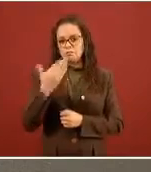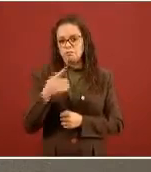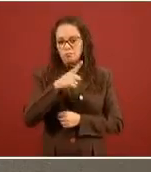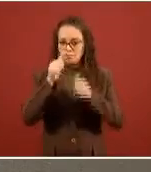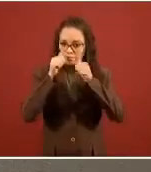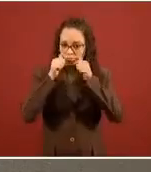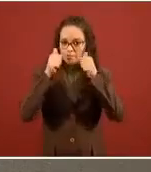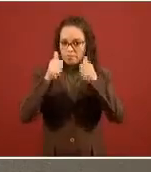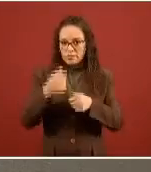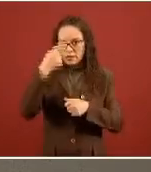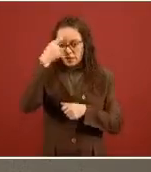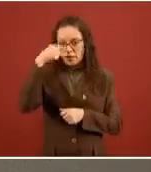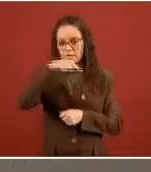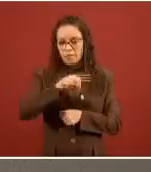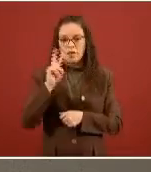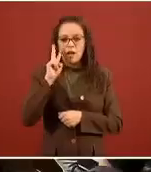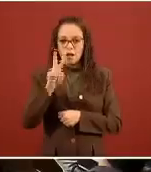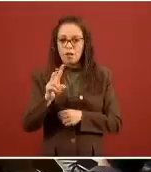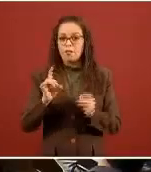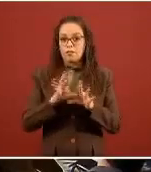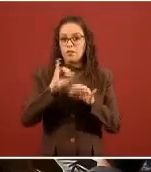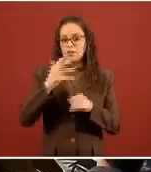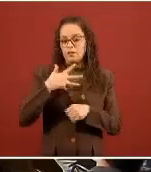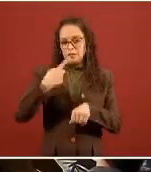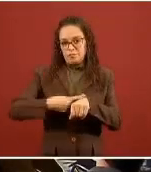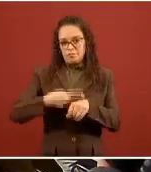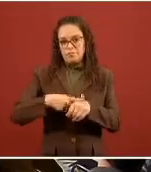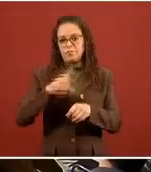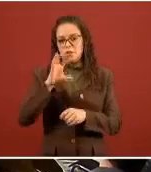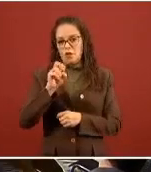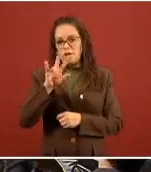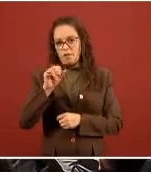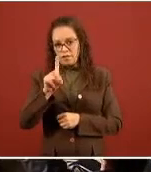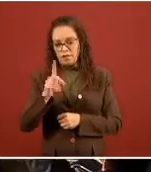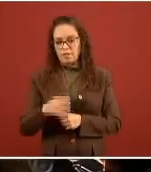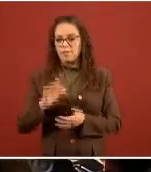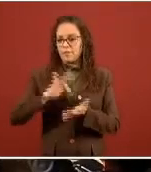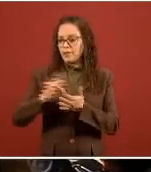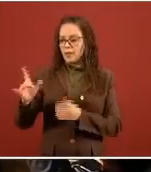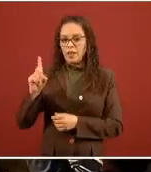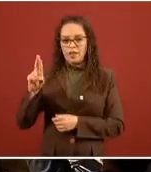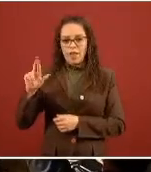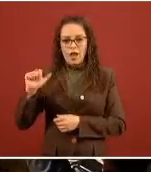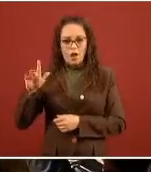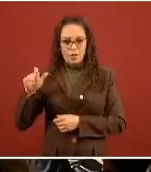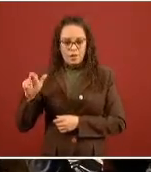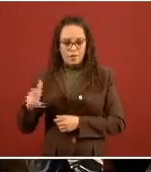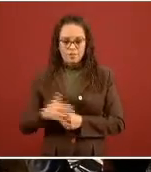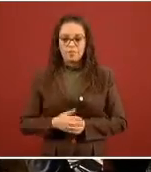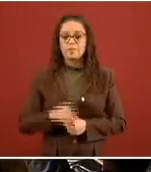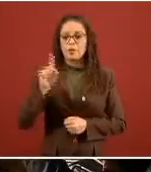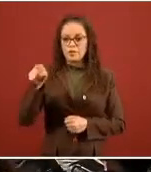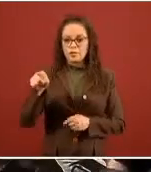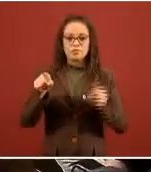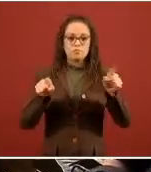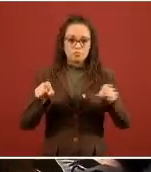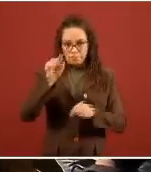como sospechoso de COVID. Gracias, doctora Lomía. Usted y usted. Y Araceli.